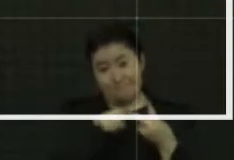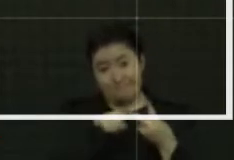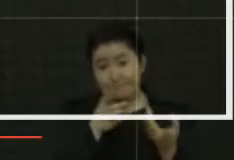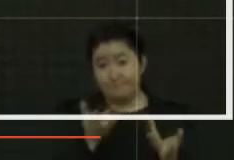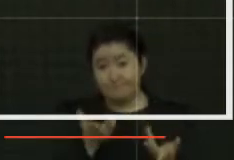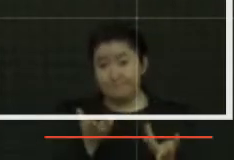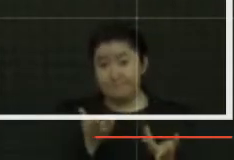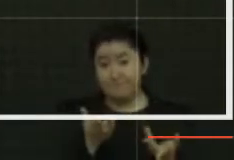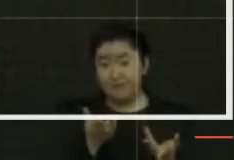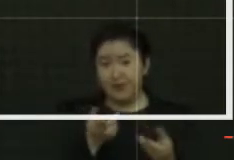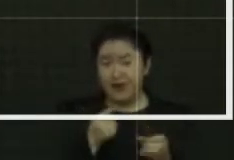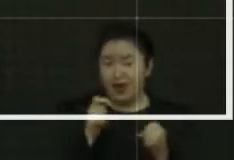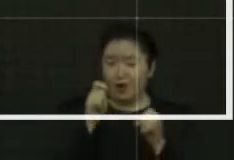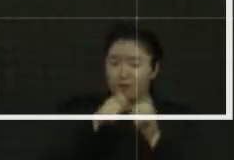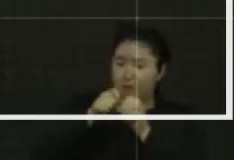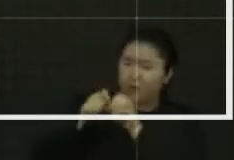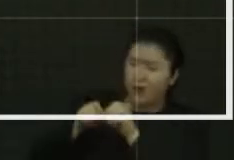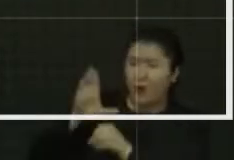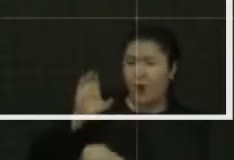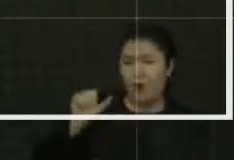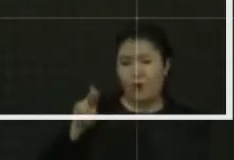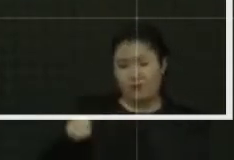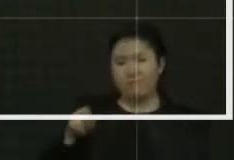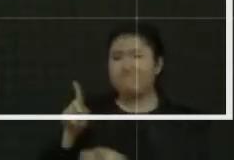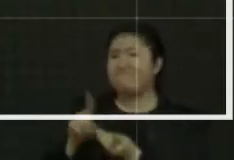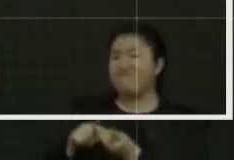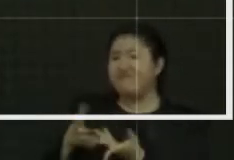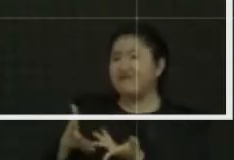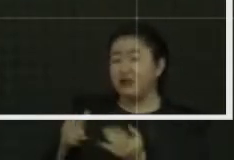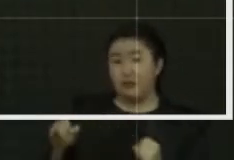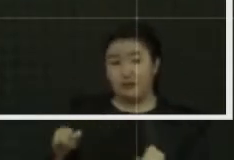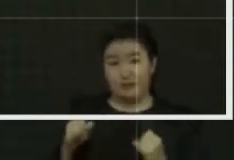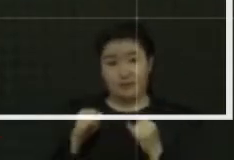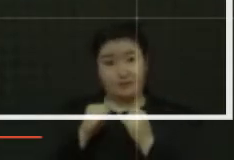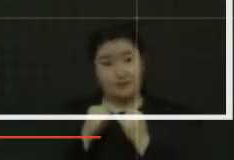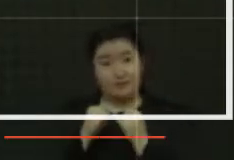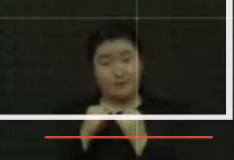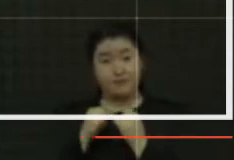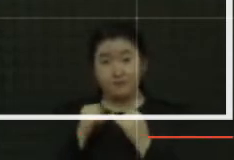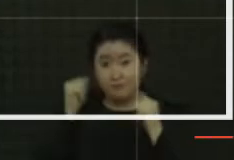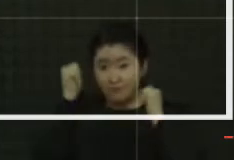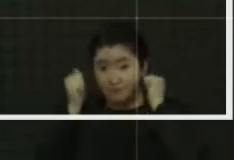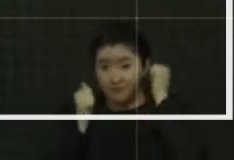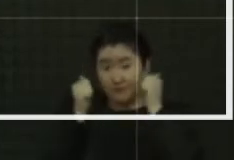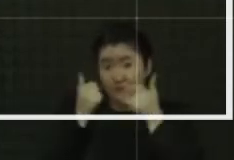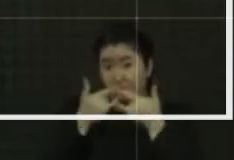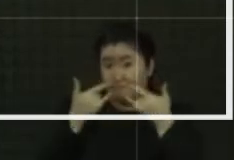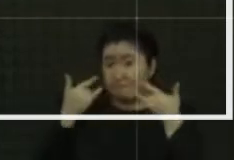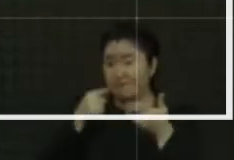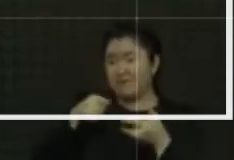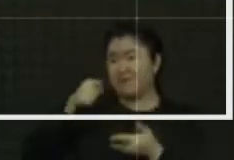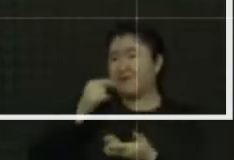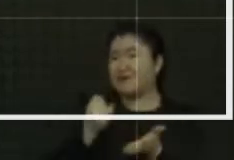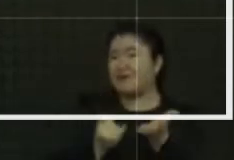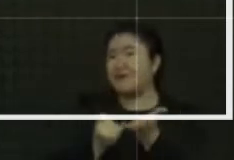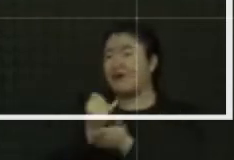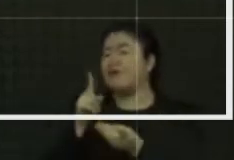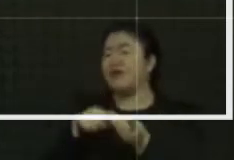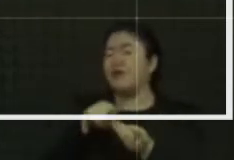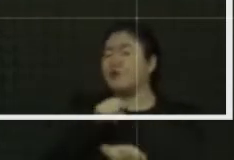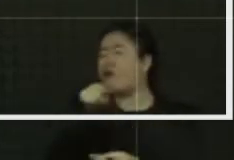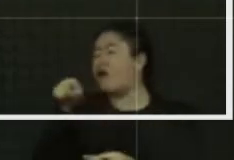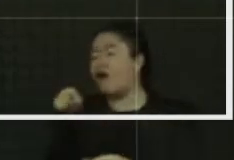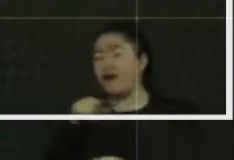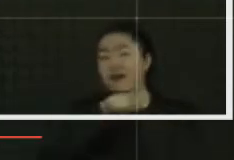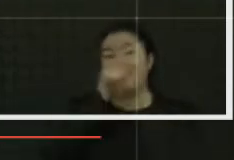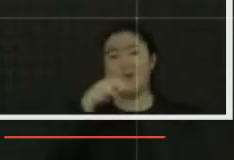queda la estatua de Colón, que el Instituto Nacional de Antropología e Historia lo está definiendo y lo anunciará ya muy pronto. Y